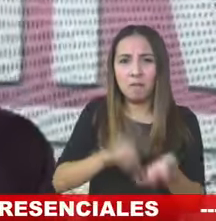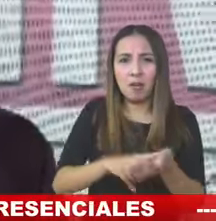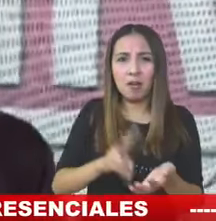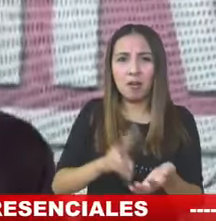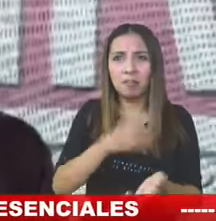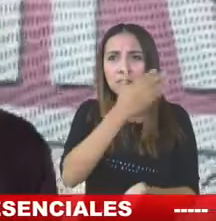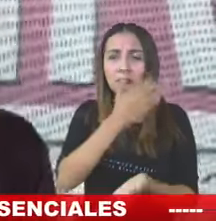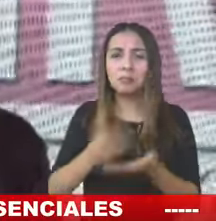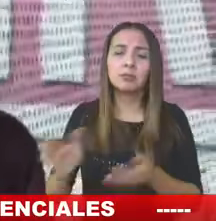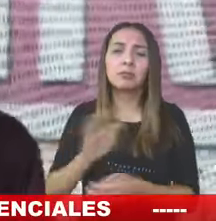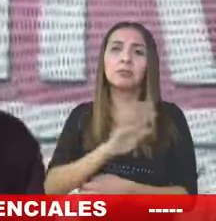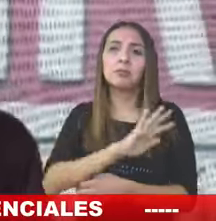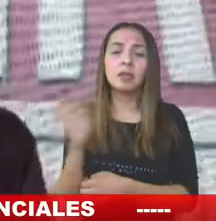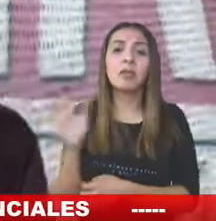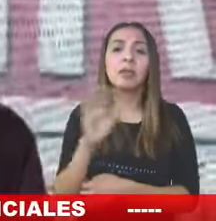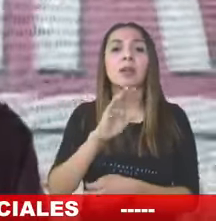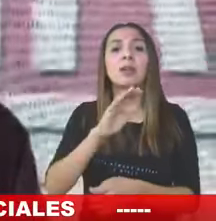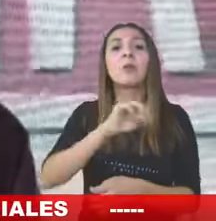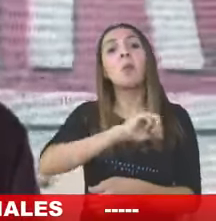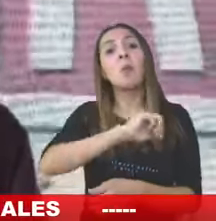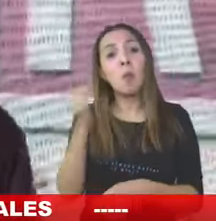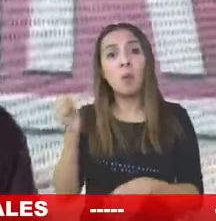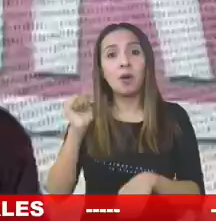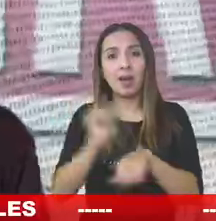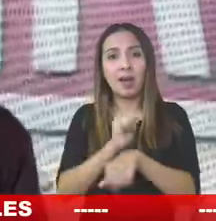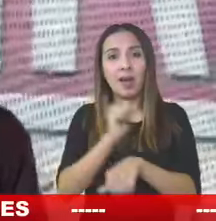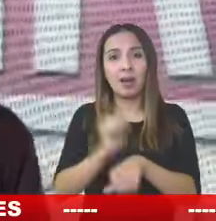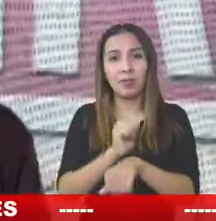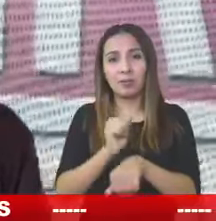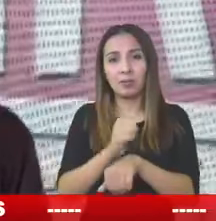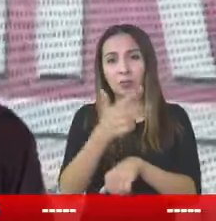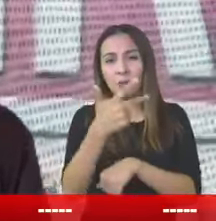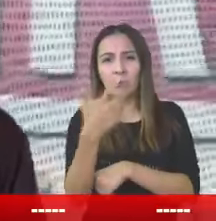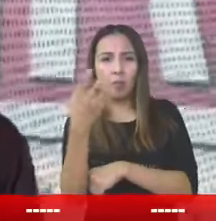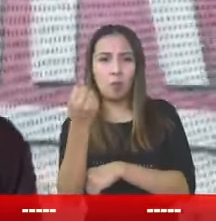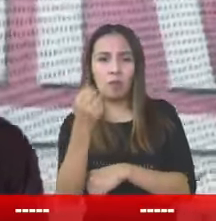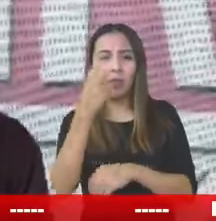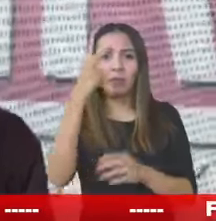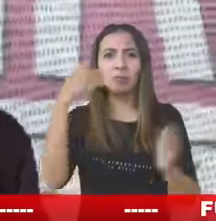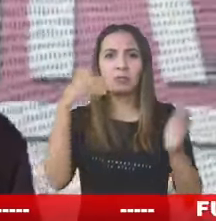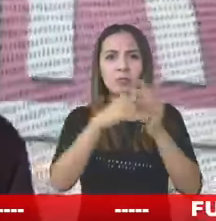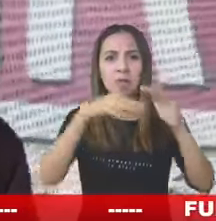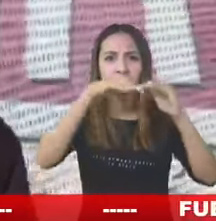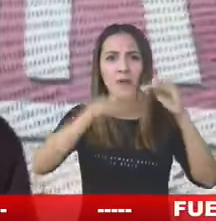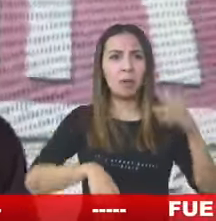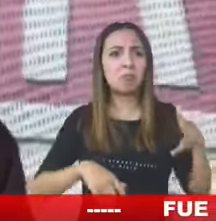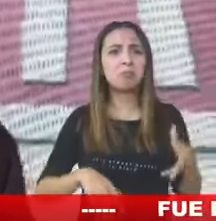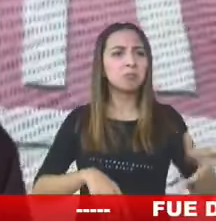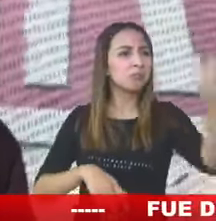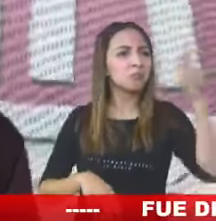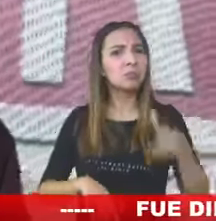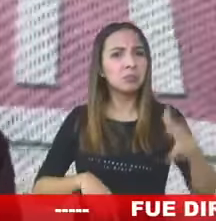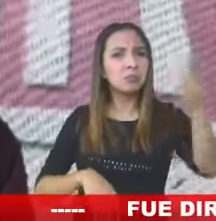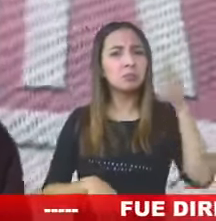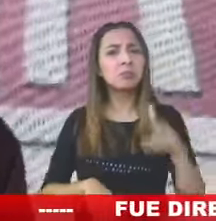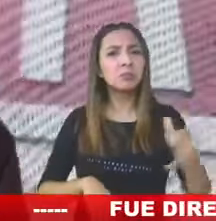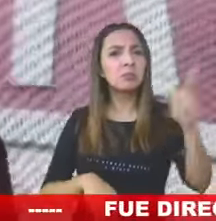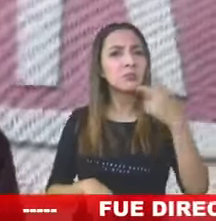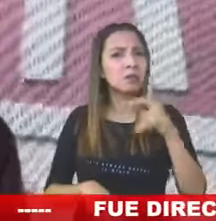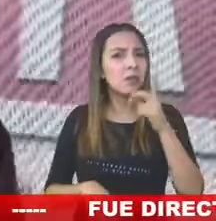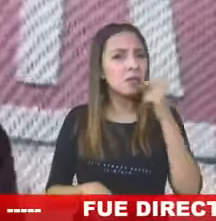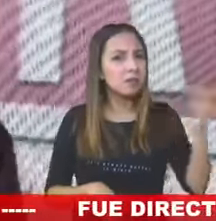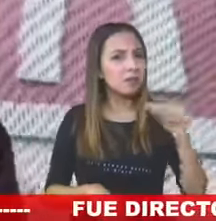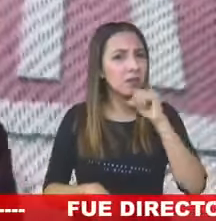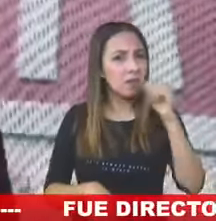como 8 o 9 carros del modelo del 2000 para abajo y no les dice nada, nomás nos paran a los del engomado. O sea, solo a los